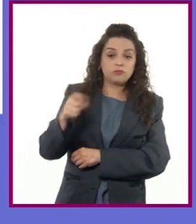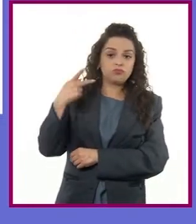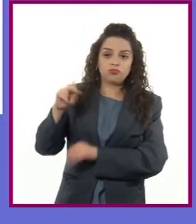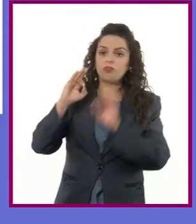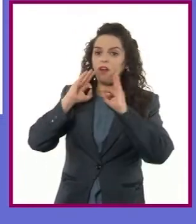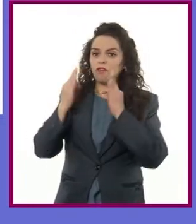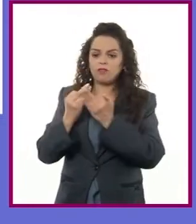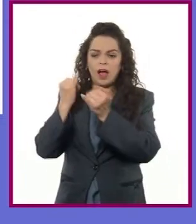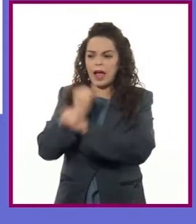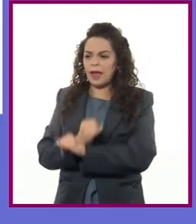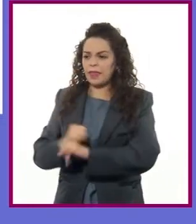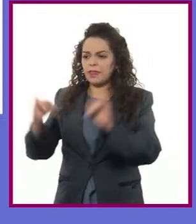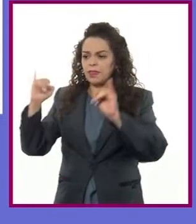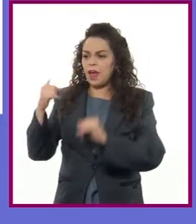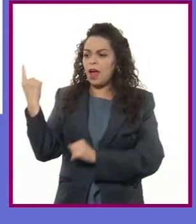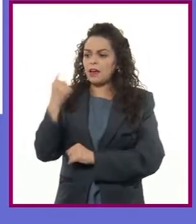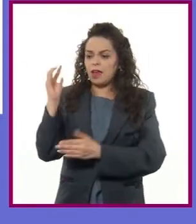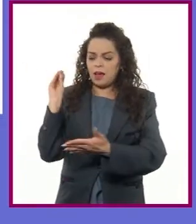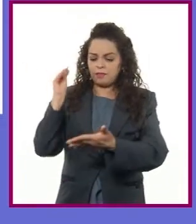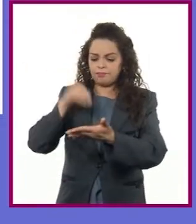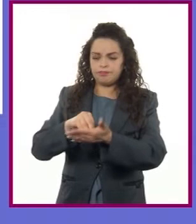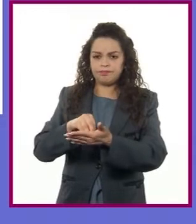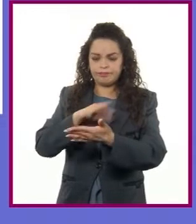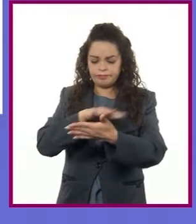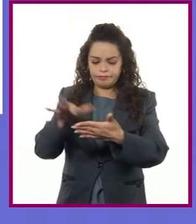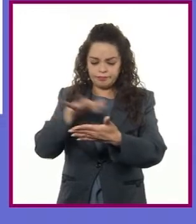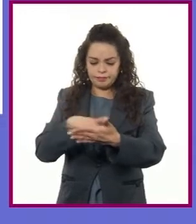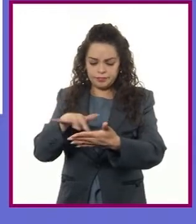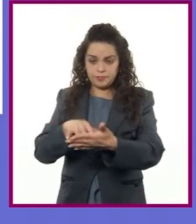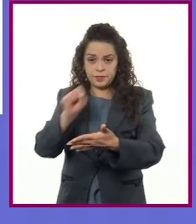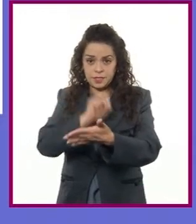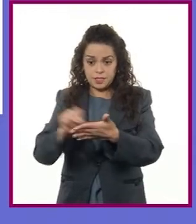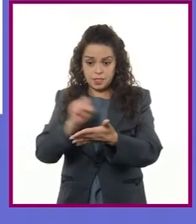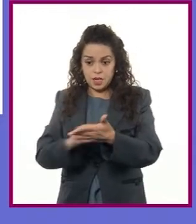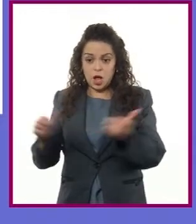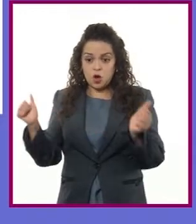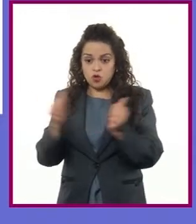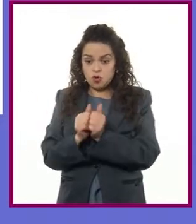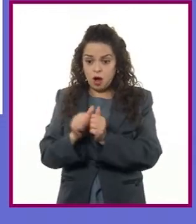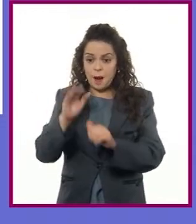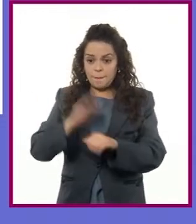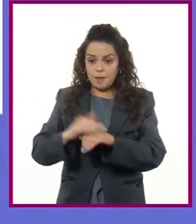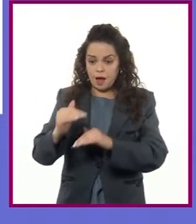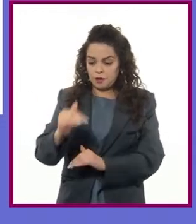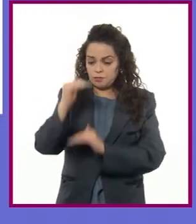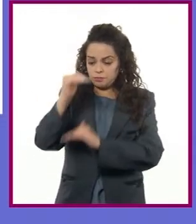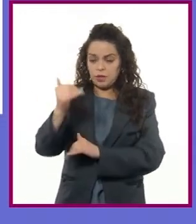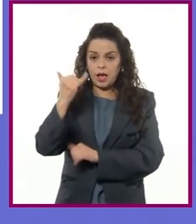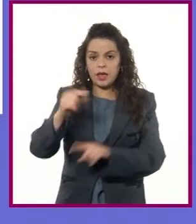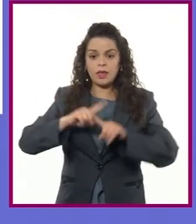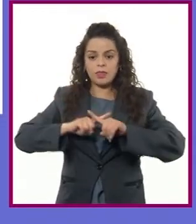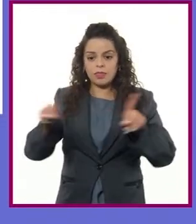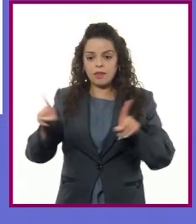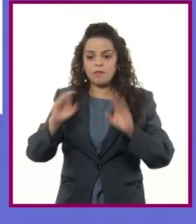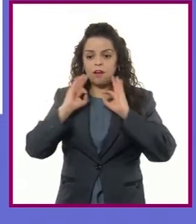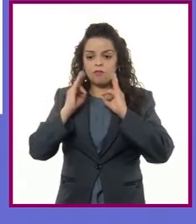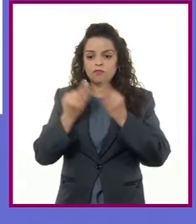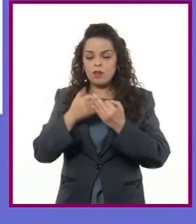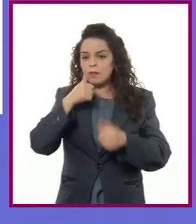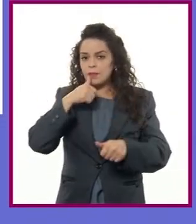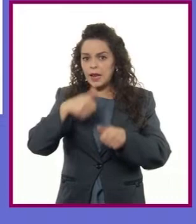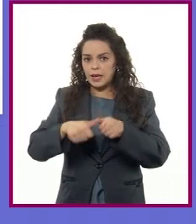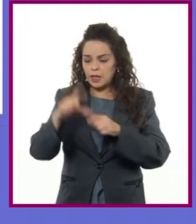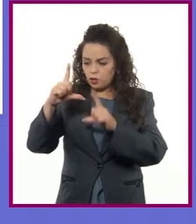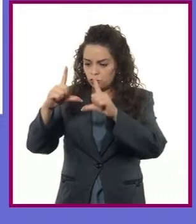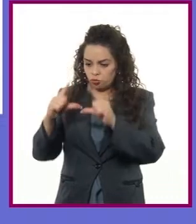independientes del texto en el que se citan. Se escriben con una sangría mayor y una tipografía menor. Las